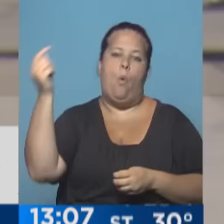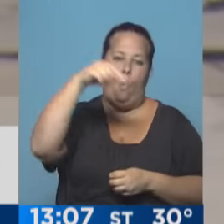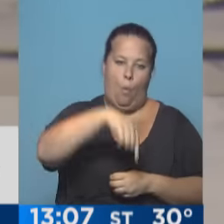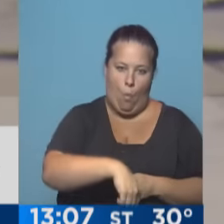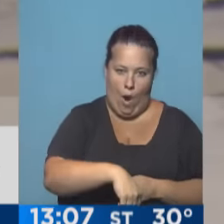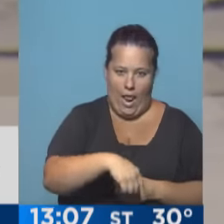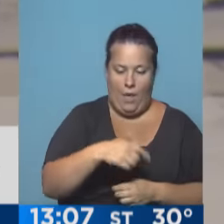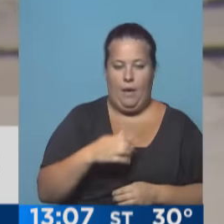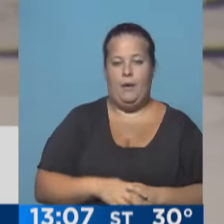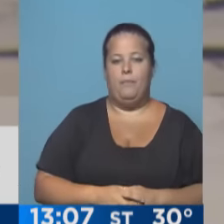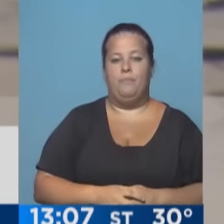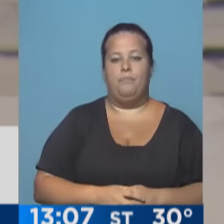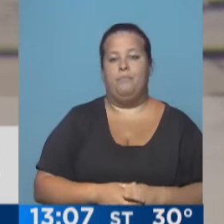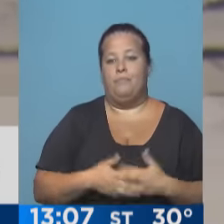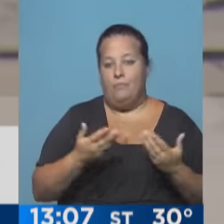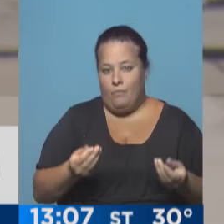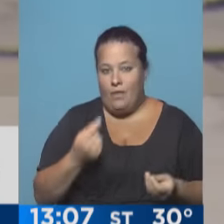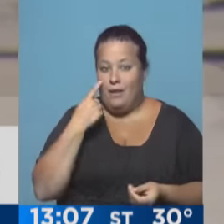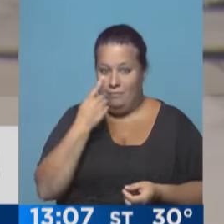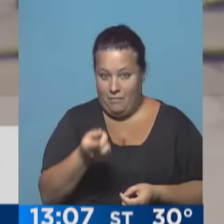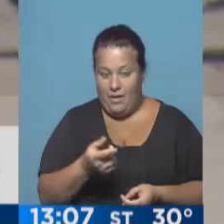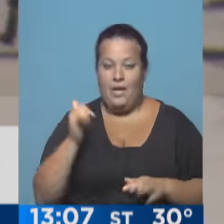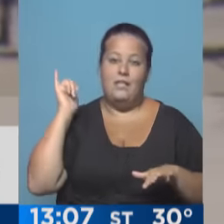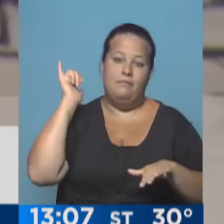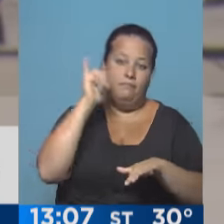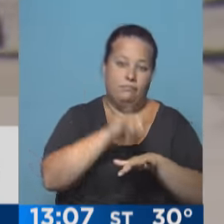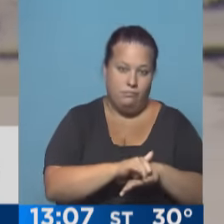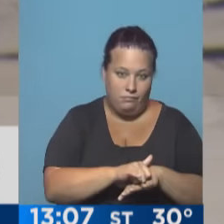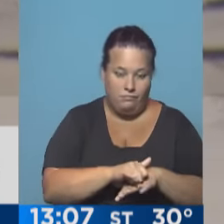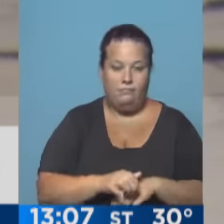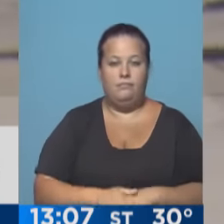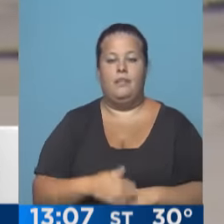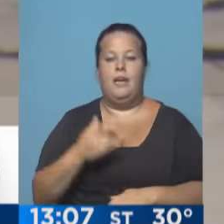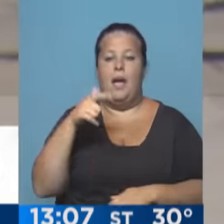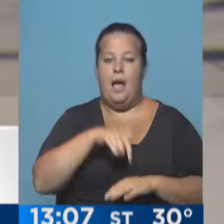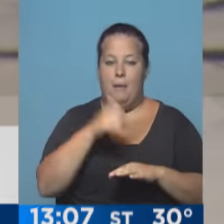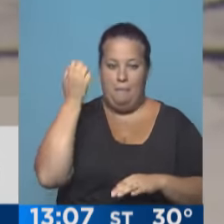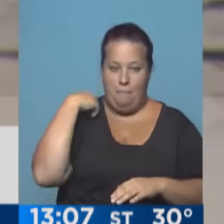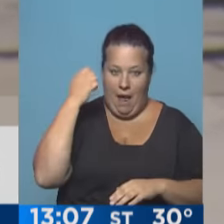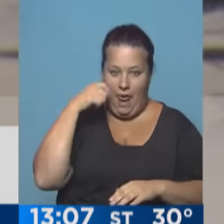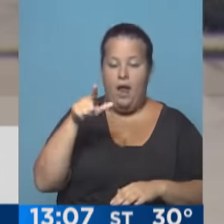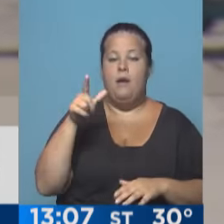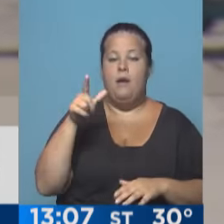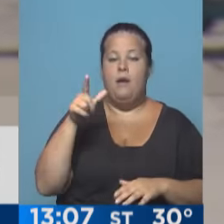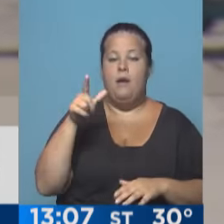regrese, justamente ahí vemos cómo arribaban Aeroparque el plantel de